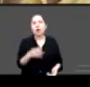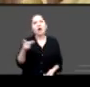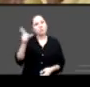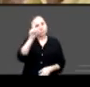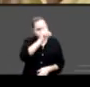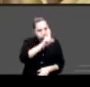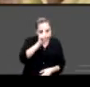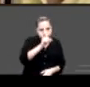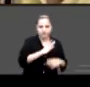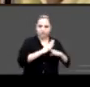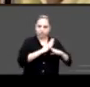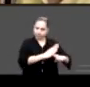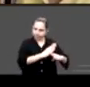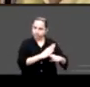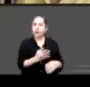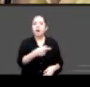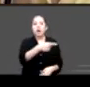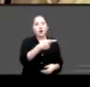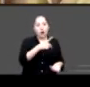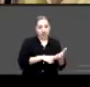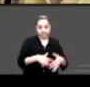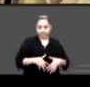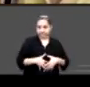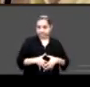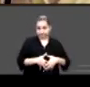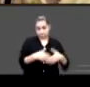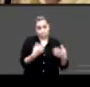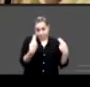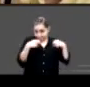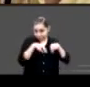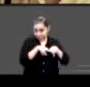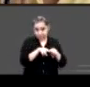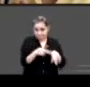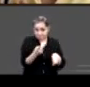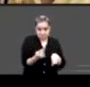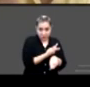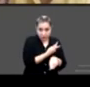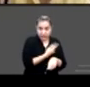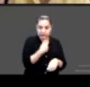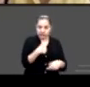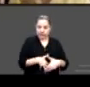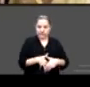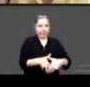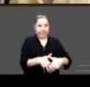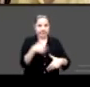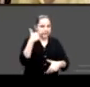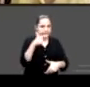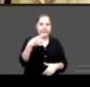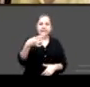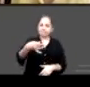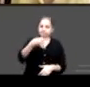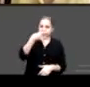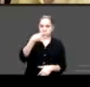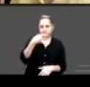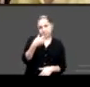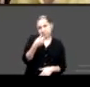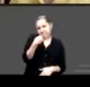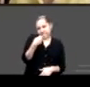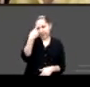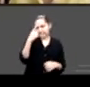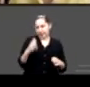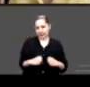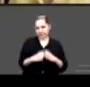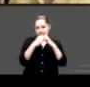de emergencia a la mano, sin ningún trámite, sin ninguna limitante por el tema de si son mayores o menores de edad.